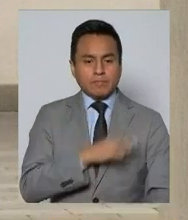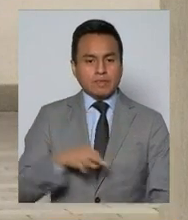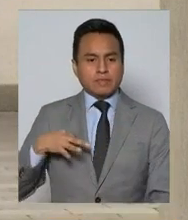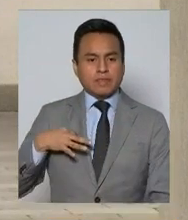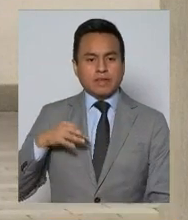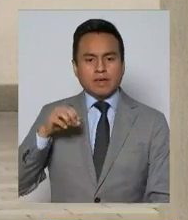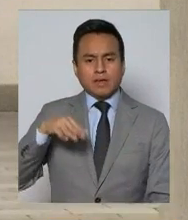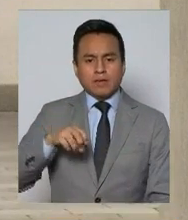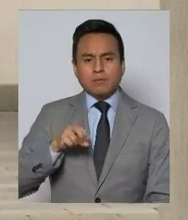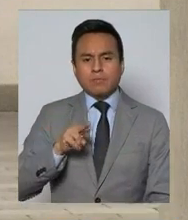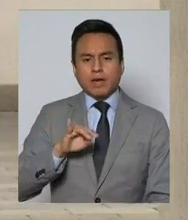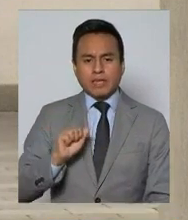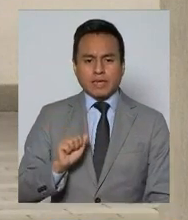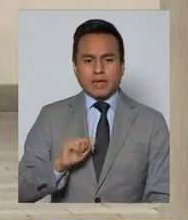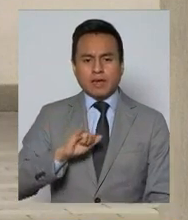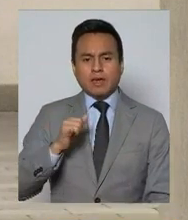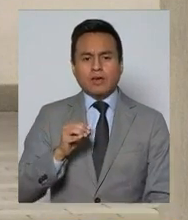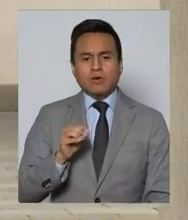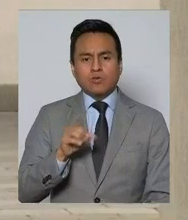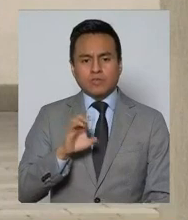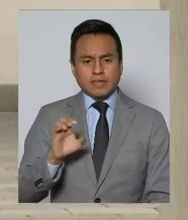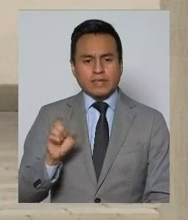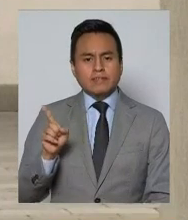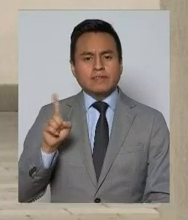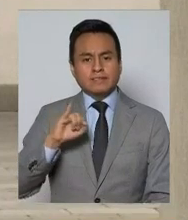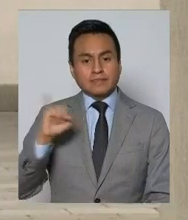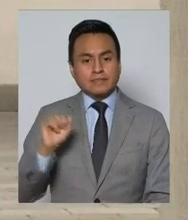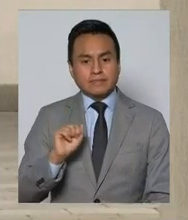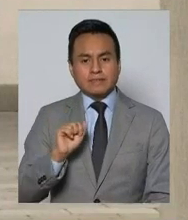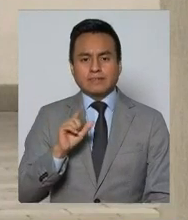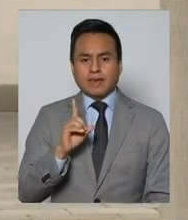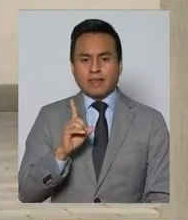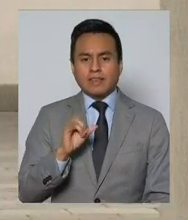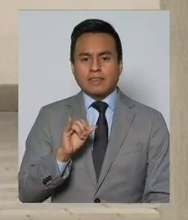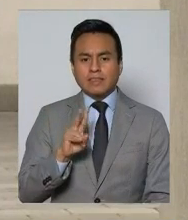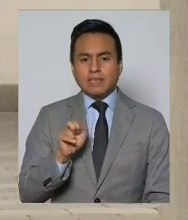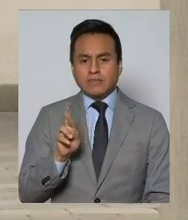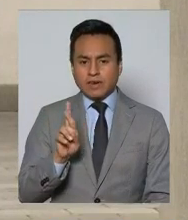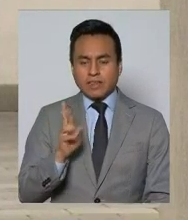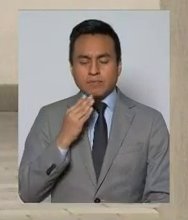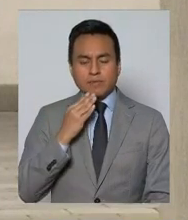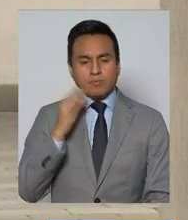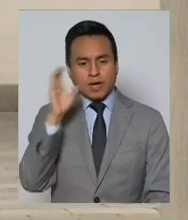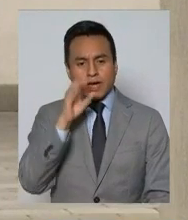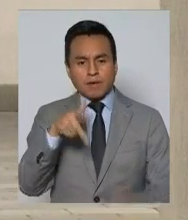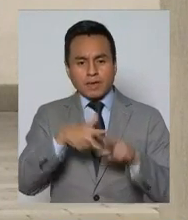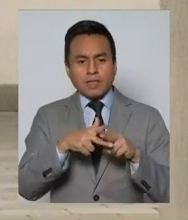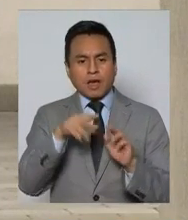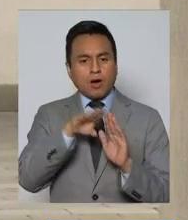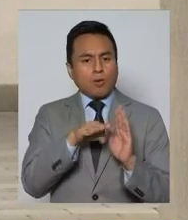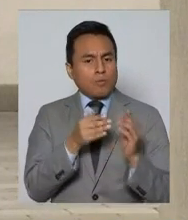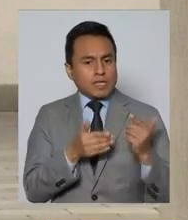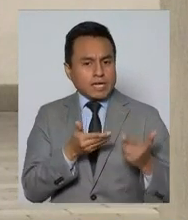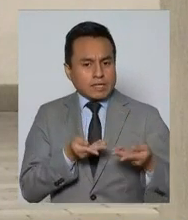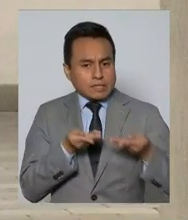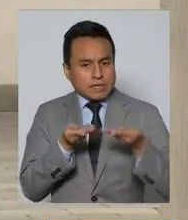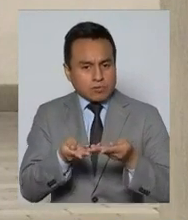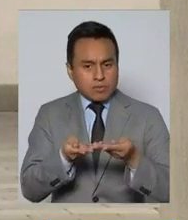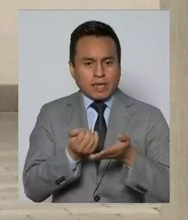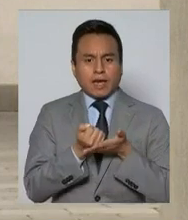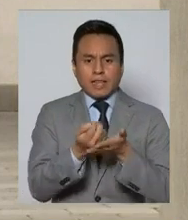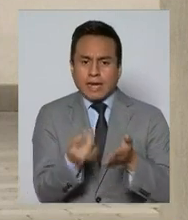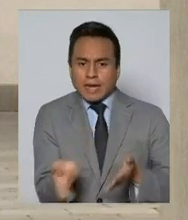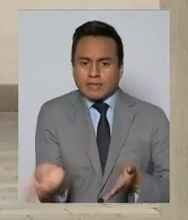María José Saldívar. Y también buscar herramientas o políticas que ayuden a la